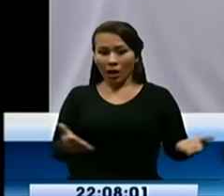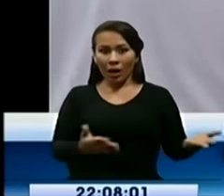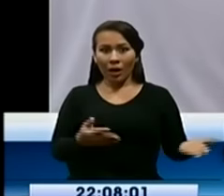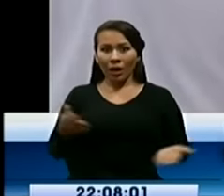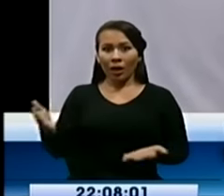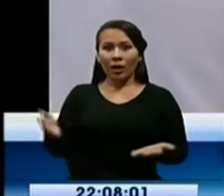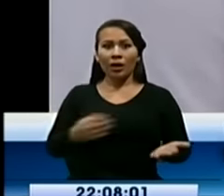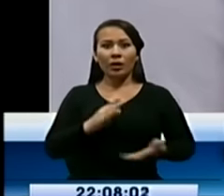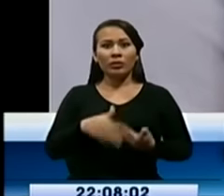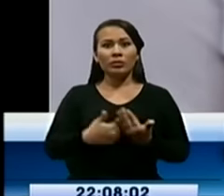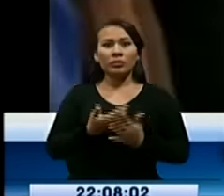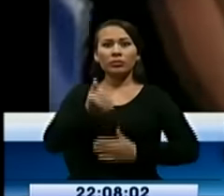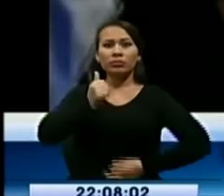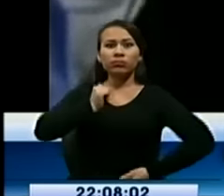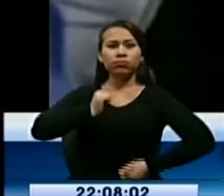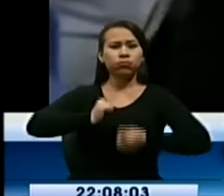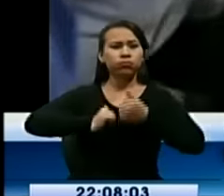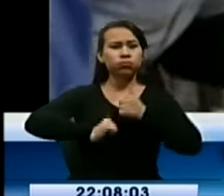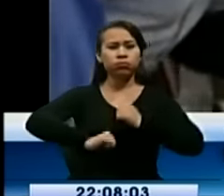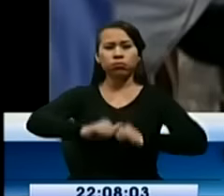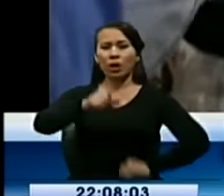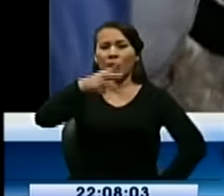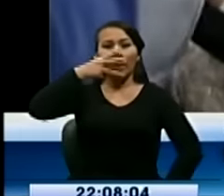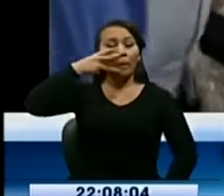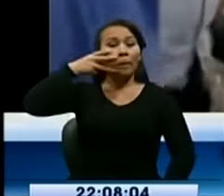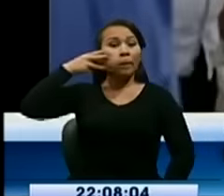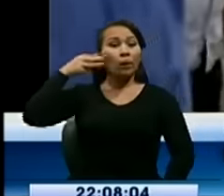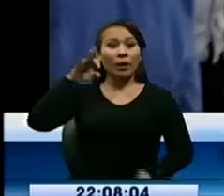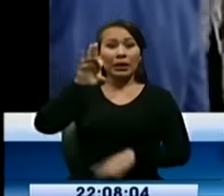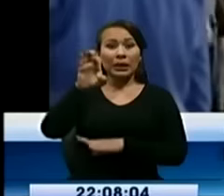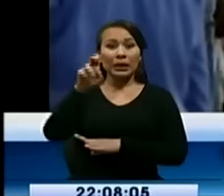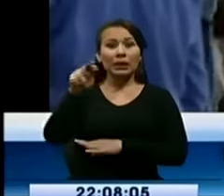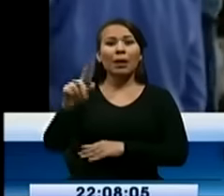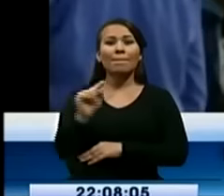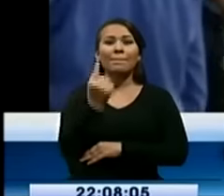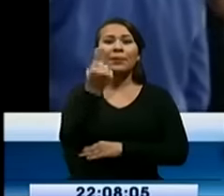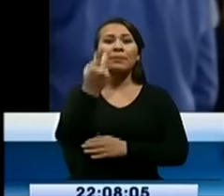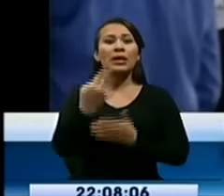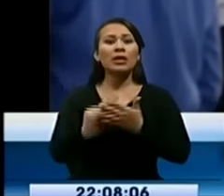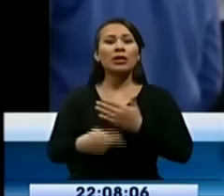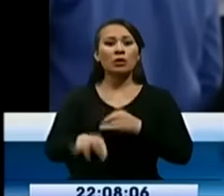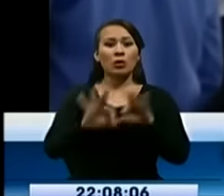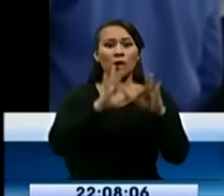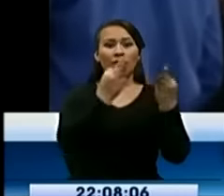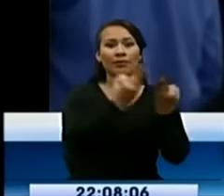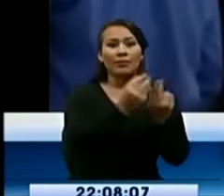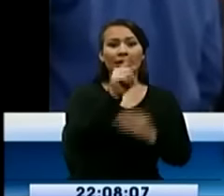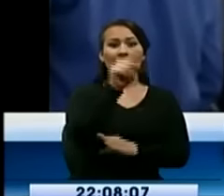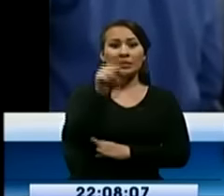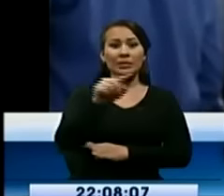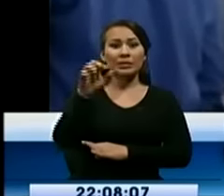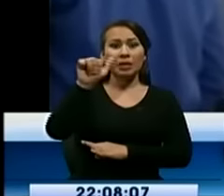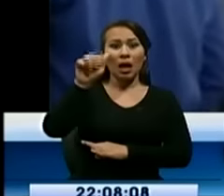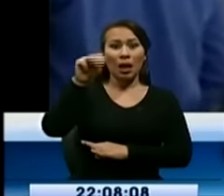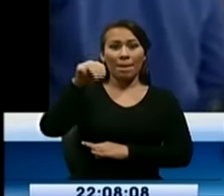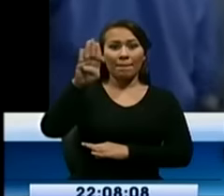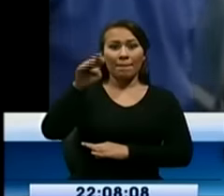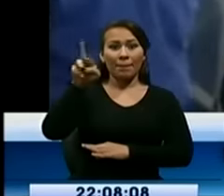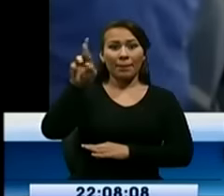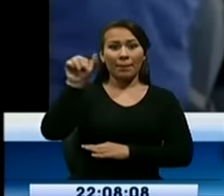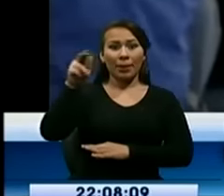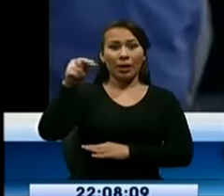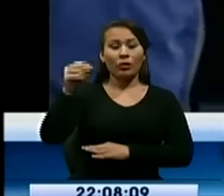Tena, en la provincia del Napo. Es el primer hijo de la familia Zambrano Pérez, un hijo ejemplar, como lo describe su madre.